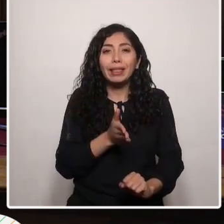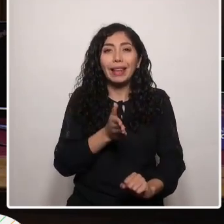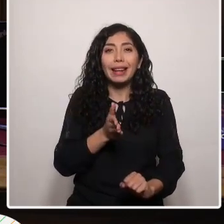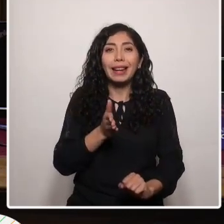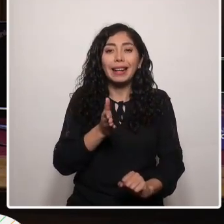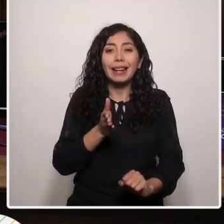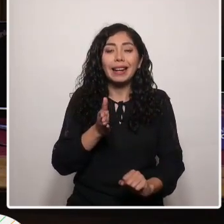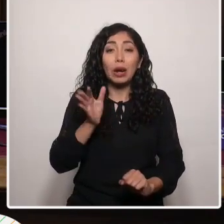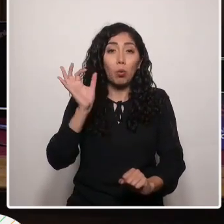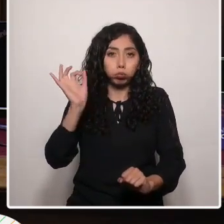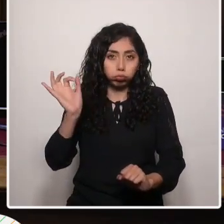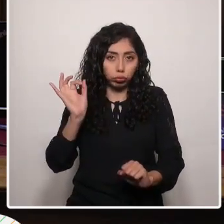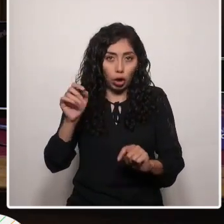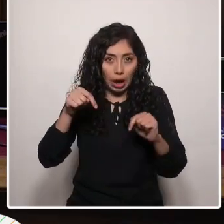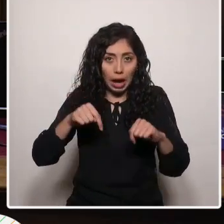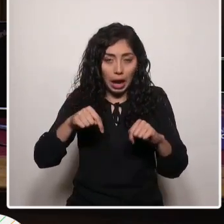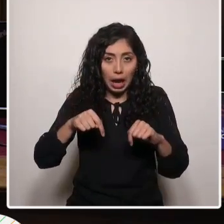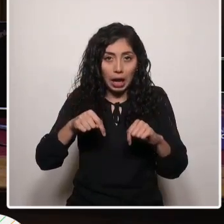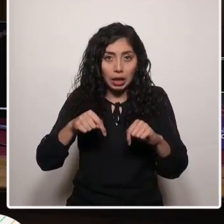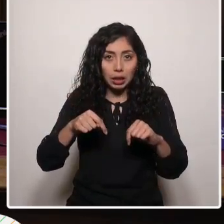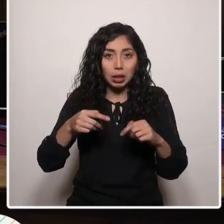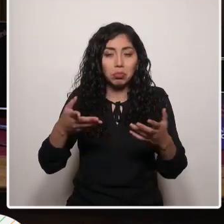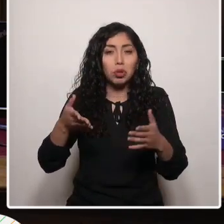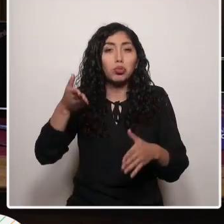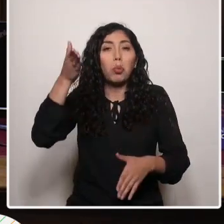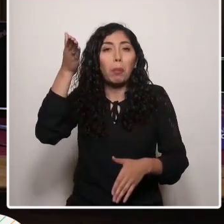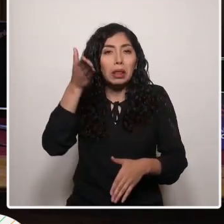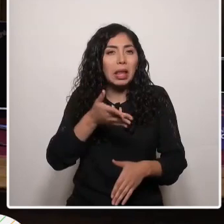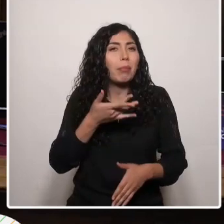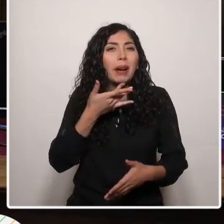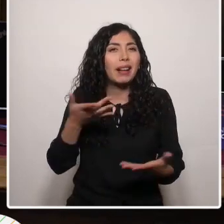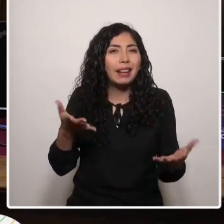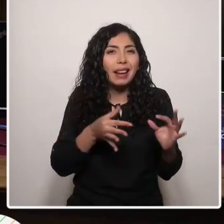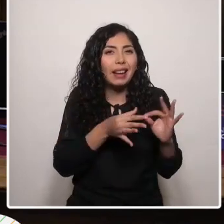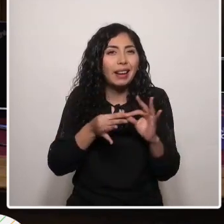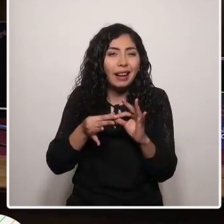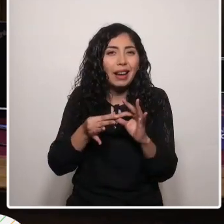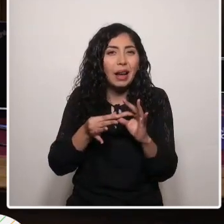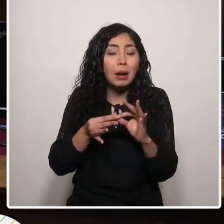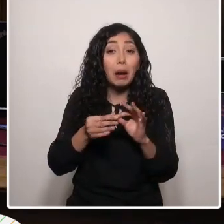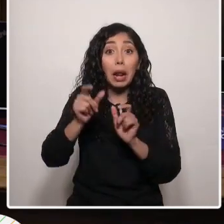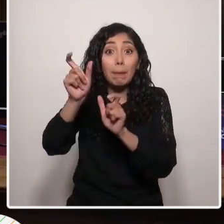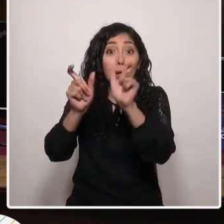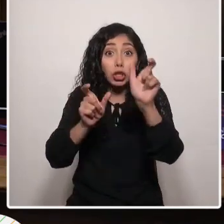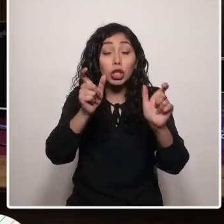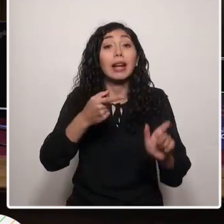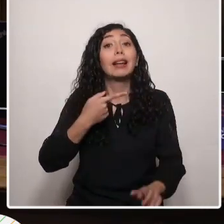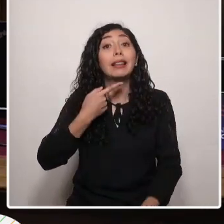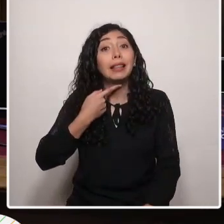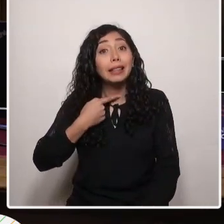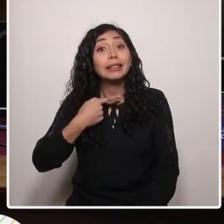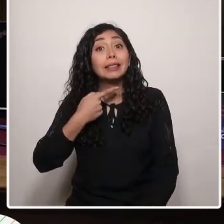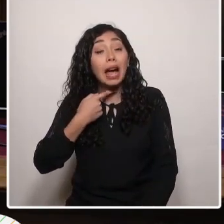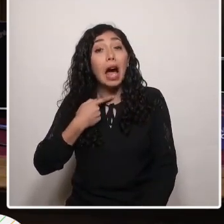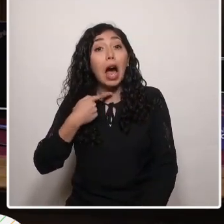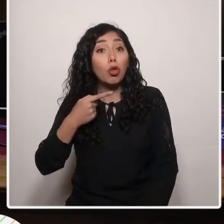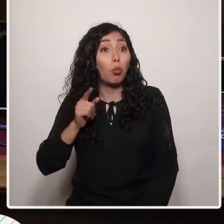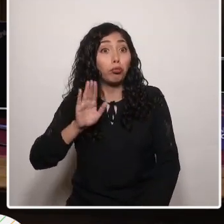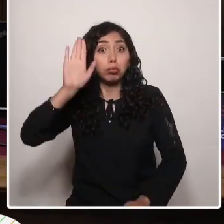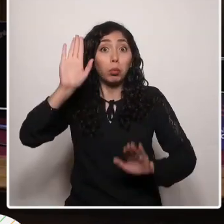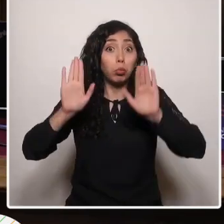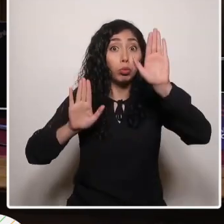10 minutos, el tiempo que ustedes estimen, para que los interesados en ser elegidos